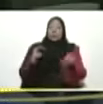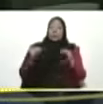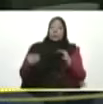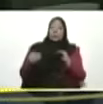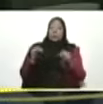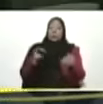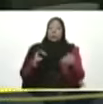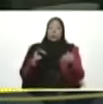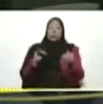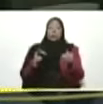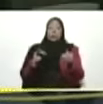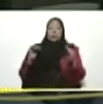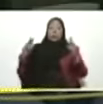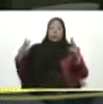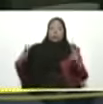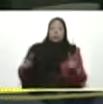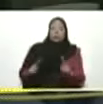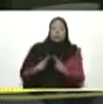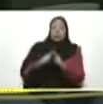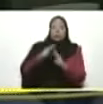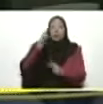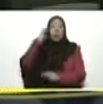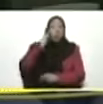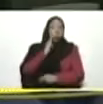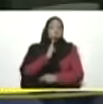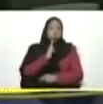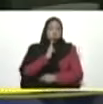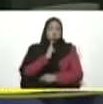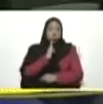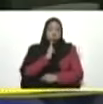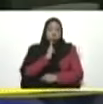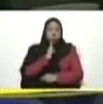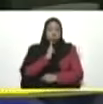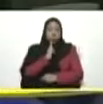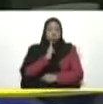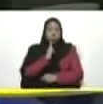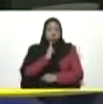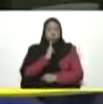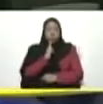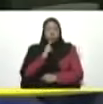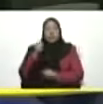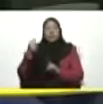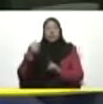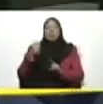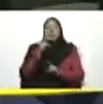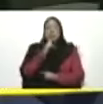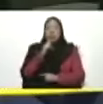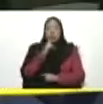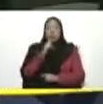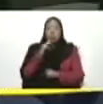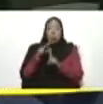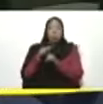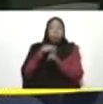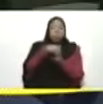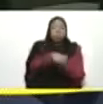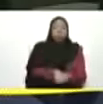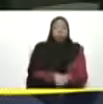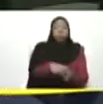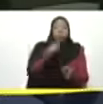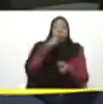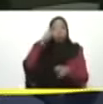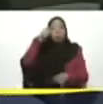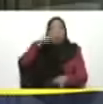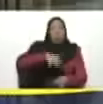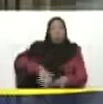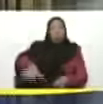Y aquí se encontraron con Bolívar y se estrellaron. Los derrotamos en el campo de